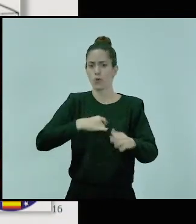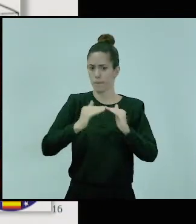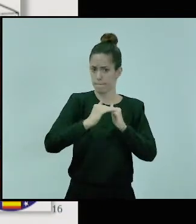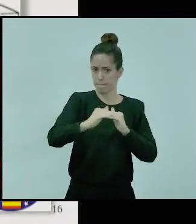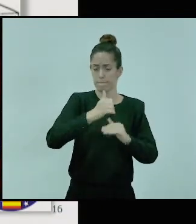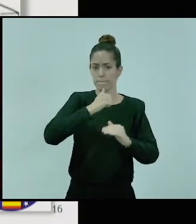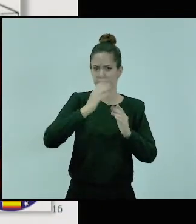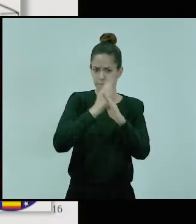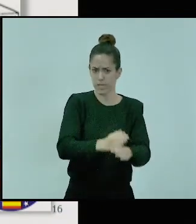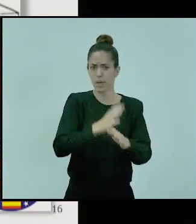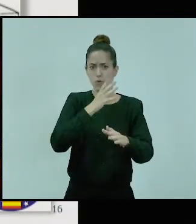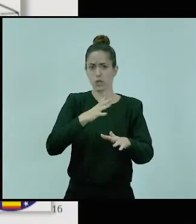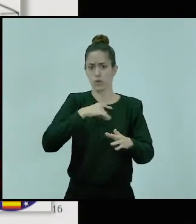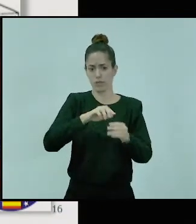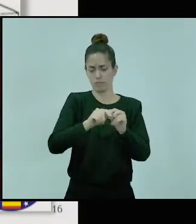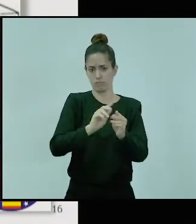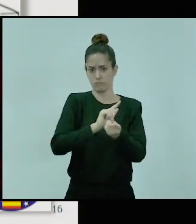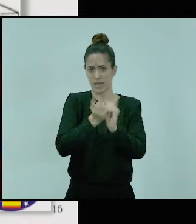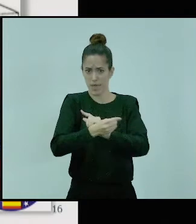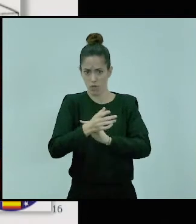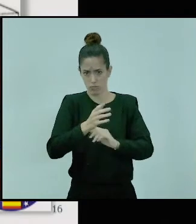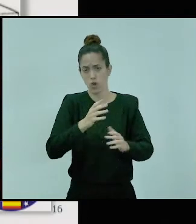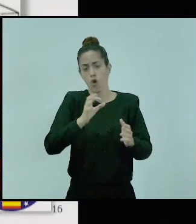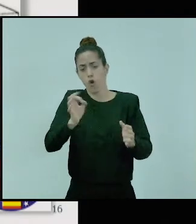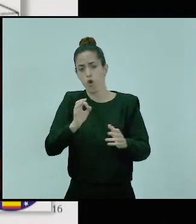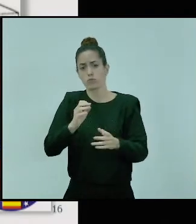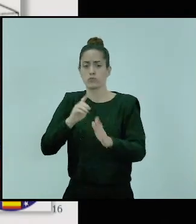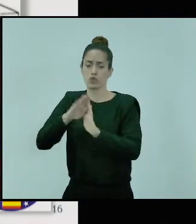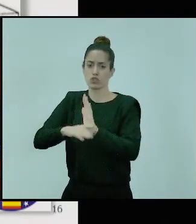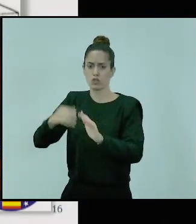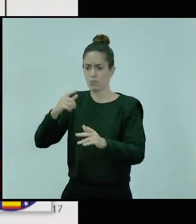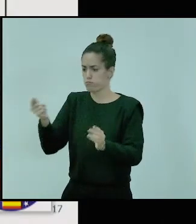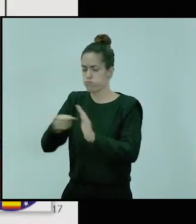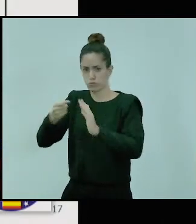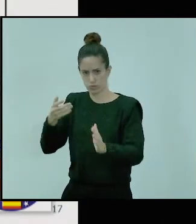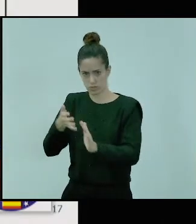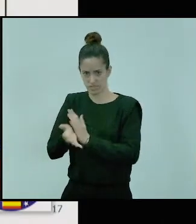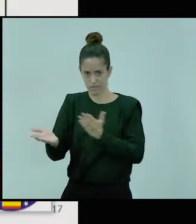permanentes, porque se ha quedado totalmente deformado, o pueden ser condiciones instantáneas.